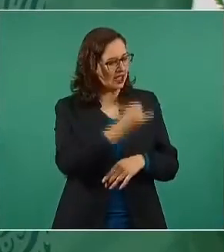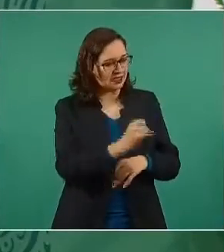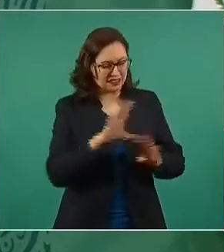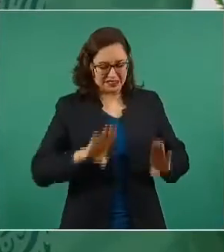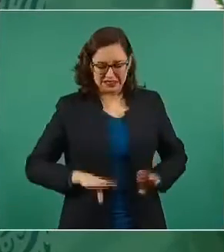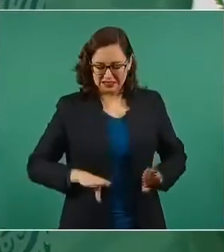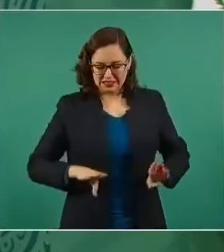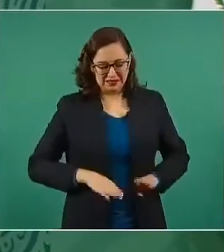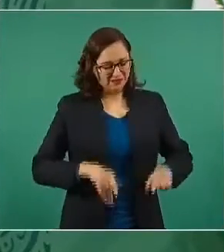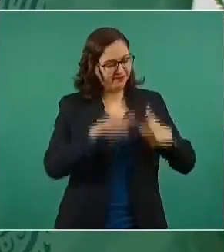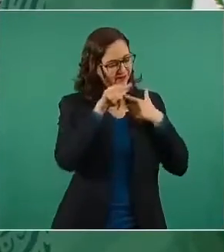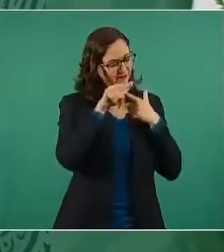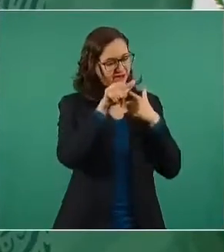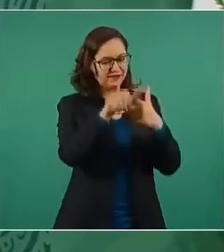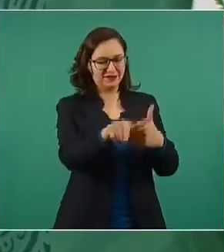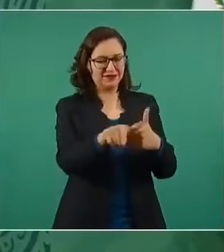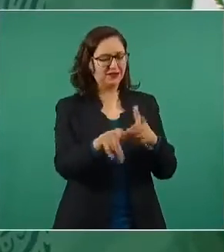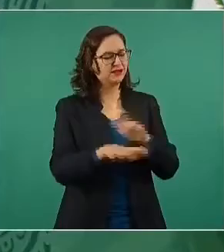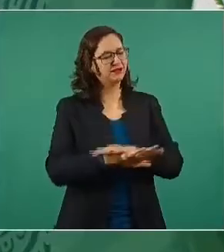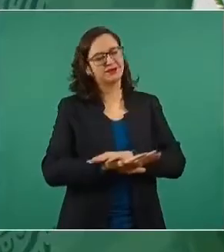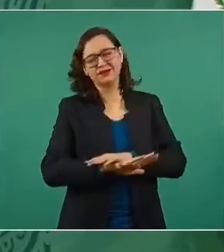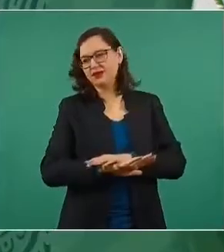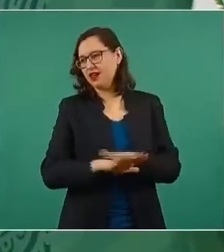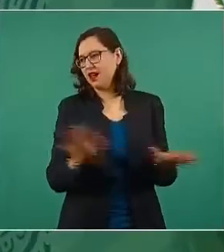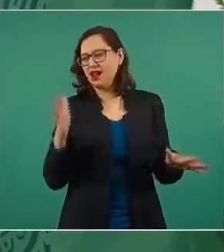Si regresa y se impone,